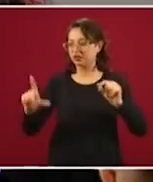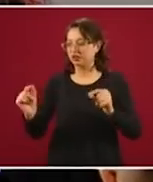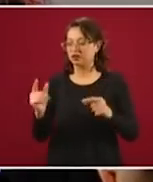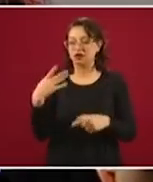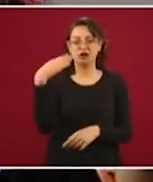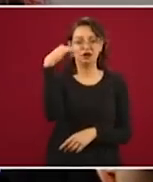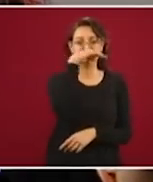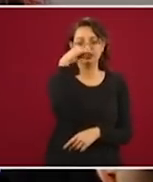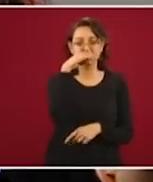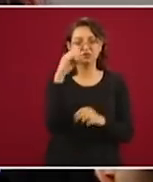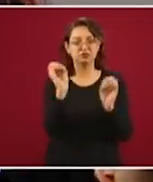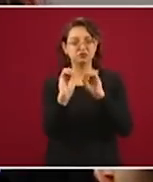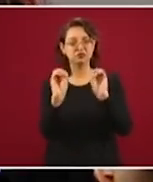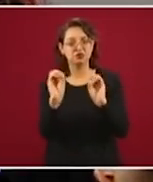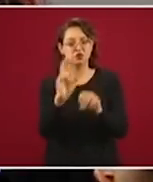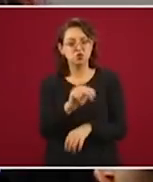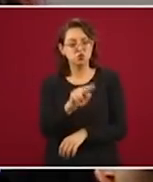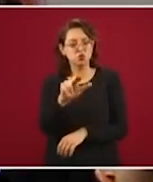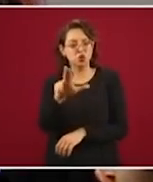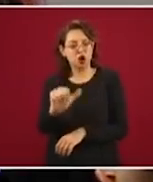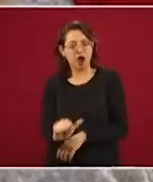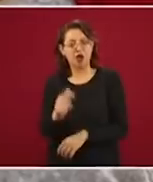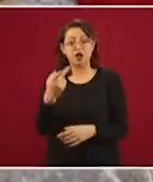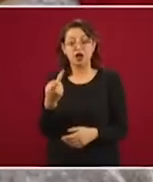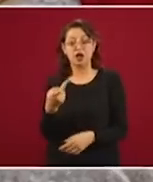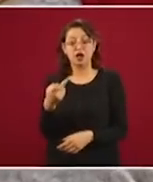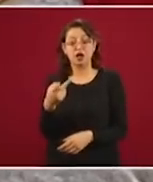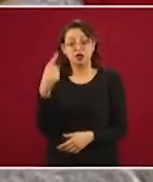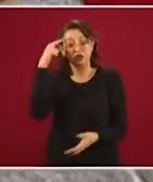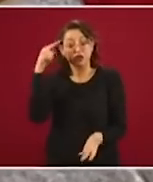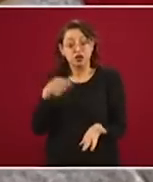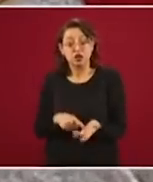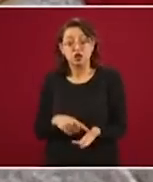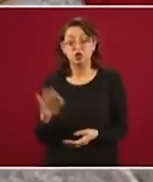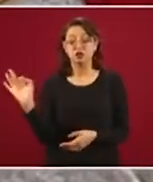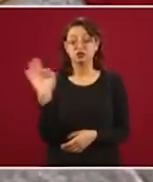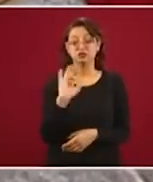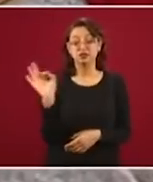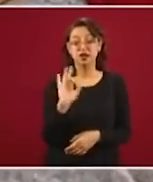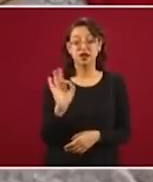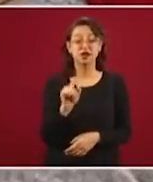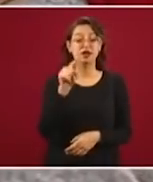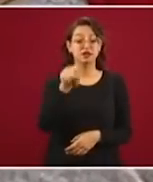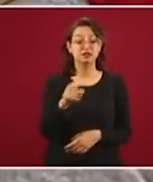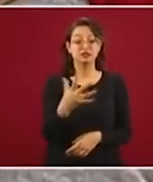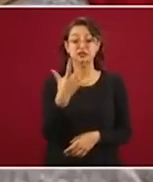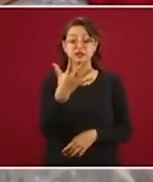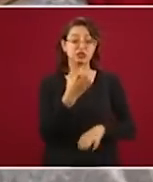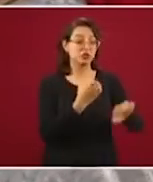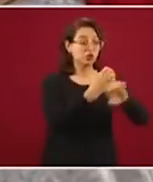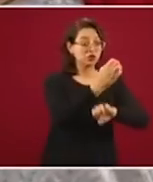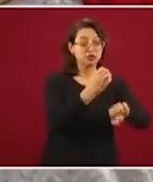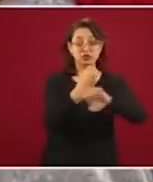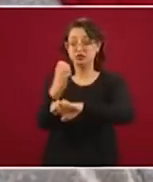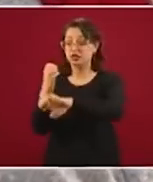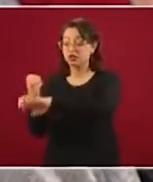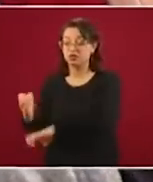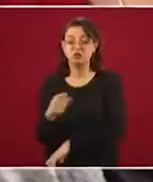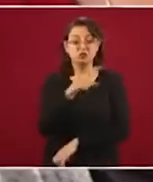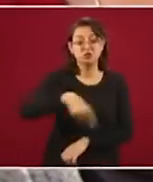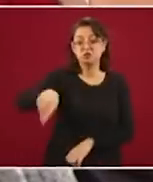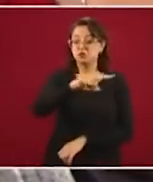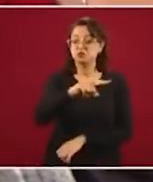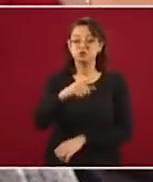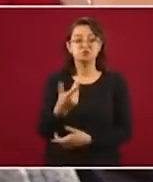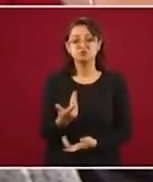que han tenido las entidades. Entonces, hay un riesgo, creo yo, de que haya los sectores más desprotegidos, como siempre, que se han quedado hasta el final, que